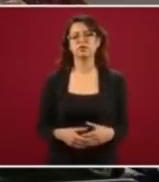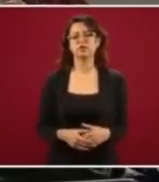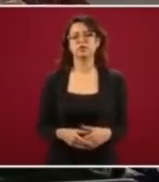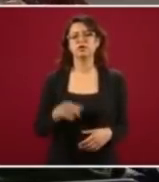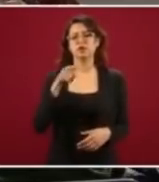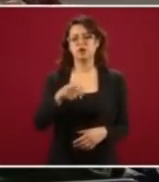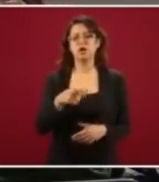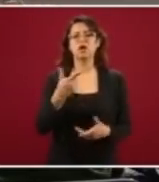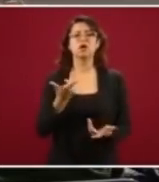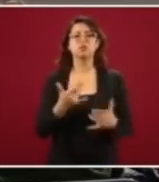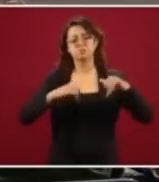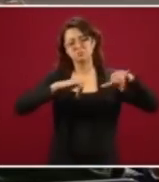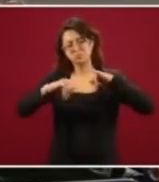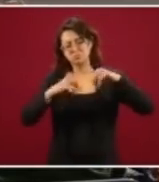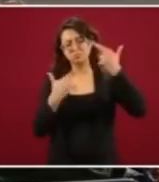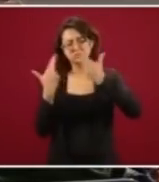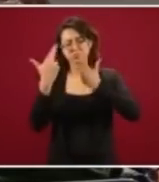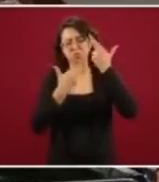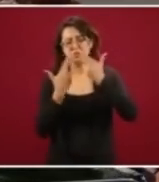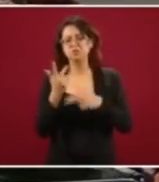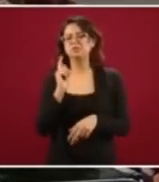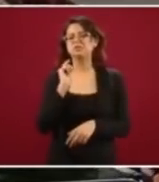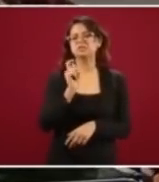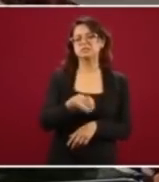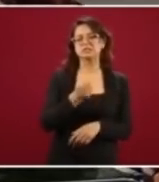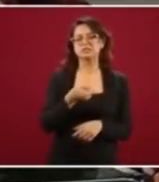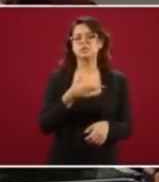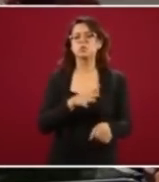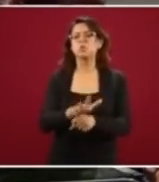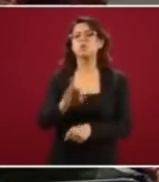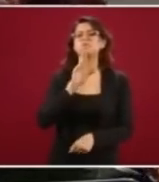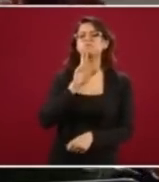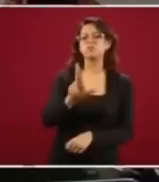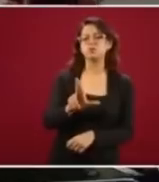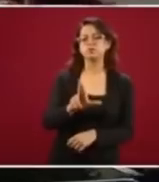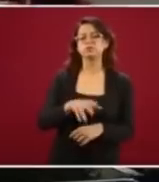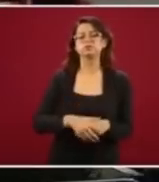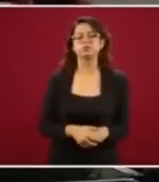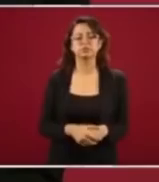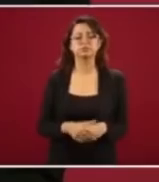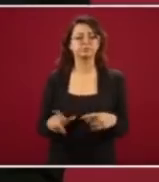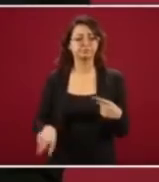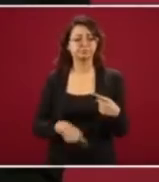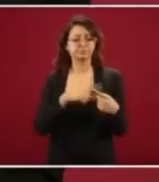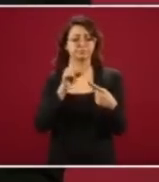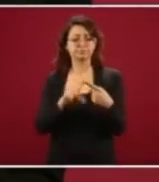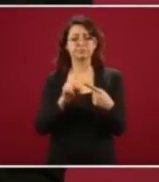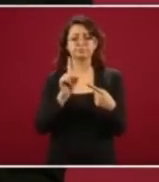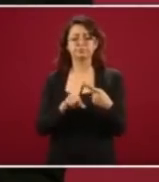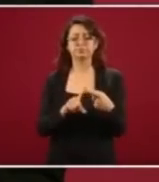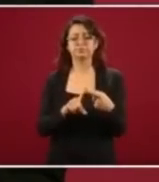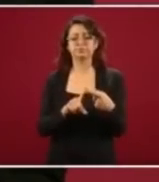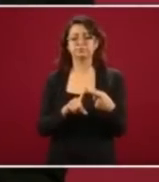Servicio Geológico? Número uno, que los niveles de agua que se habían,